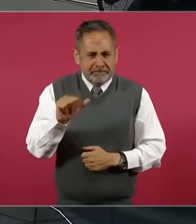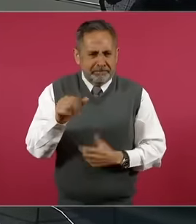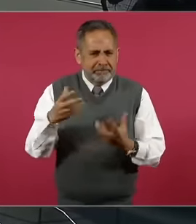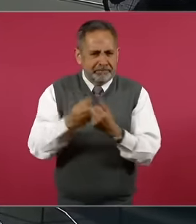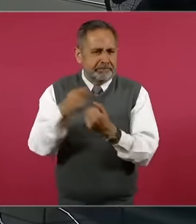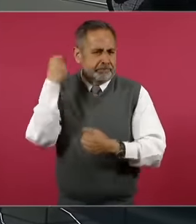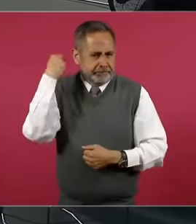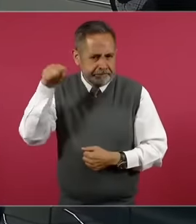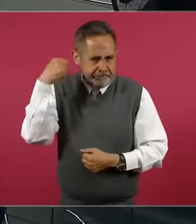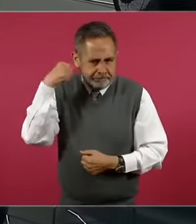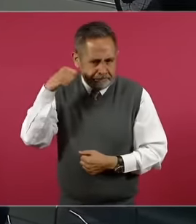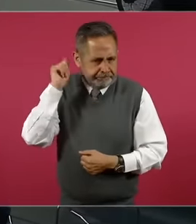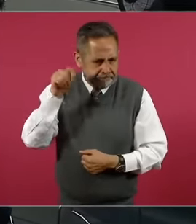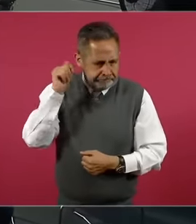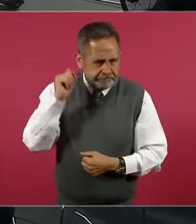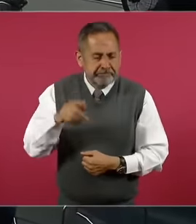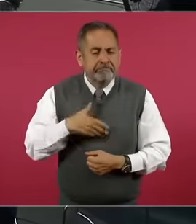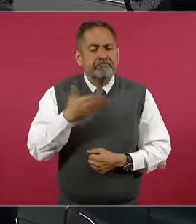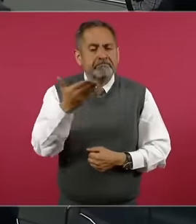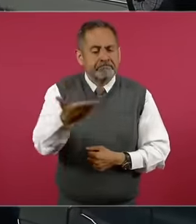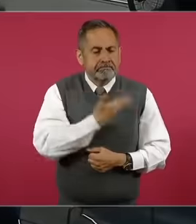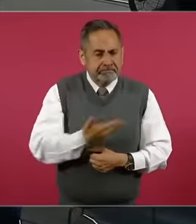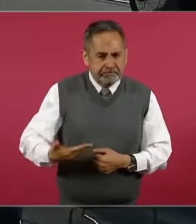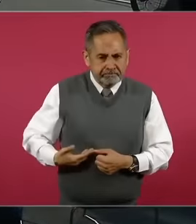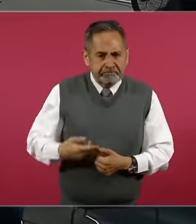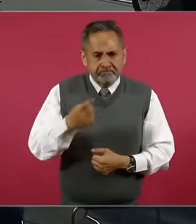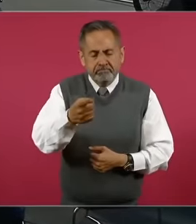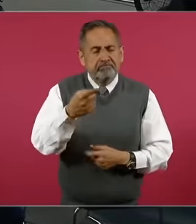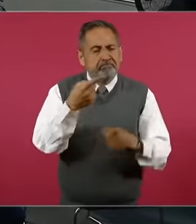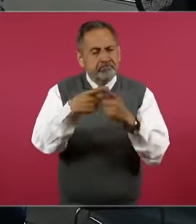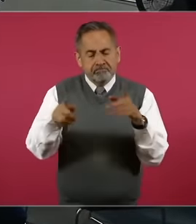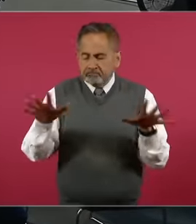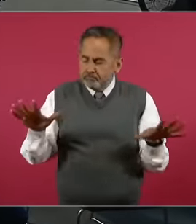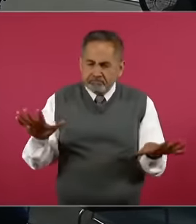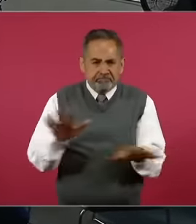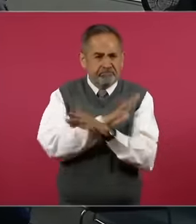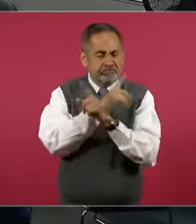de Tabasco. Señor presidente, usted marcó un cambio